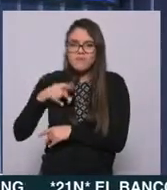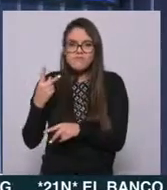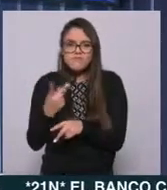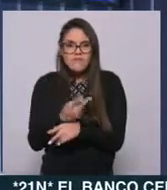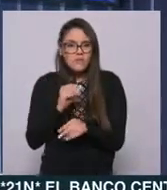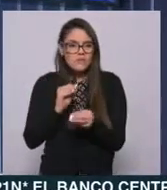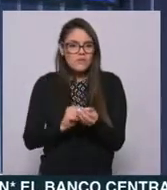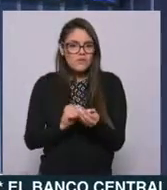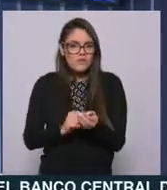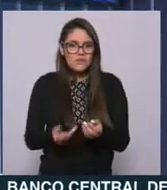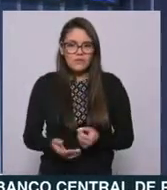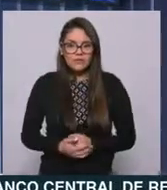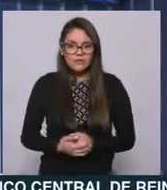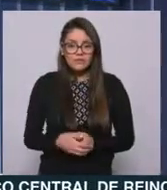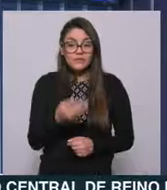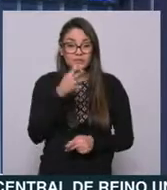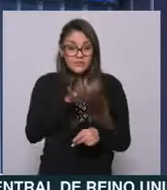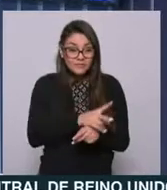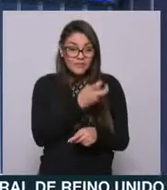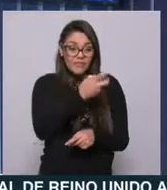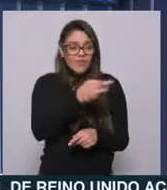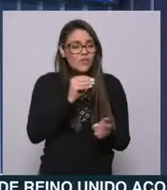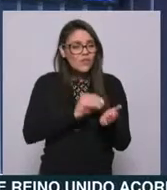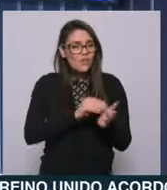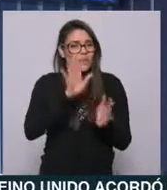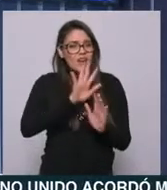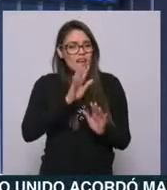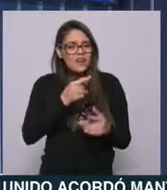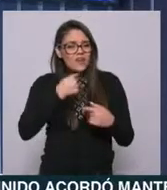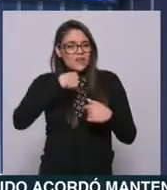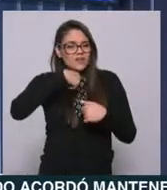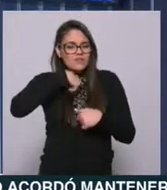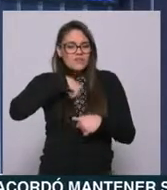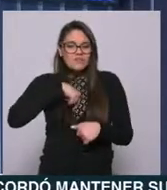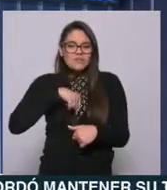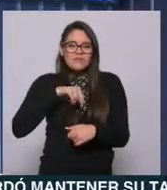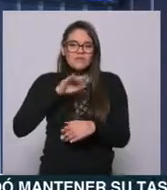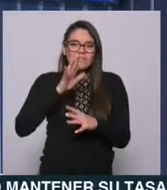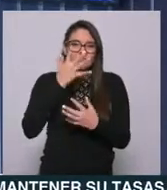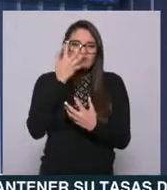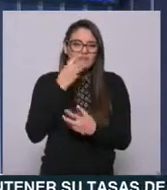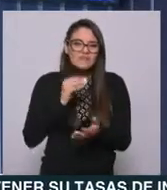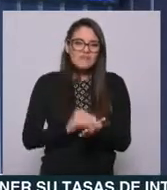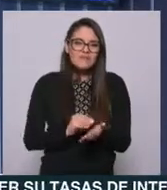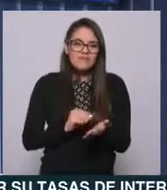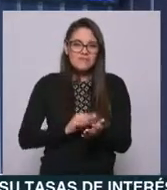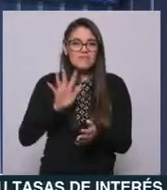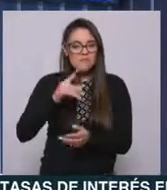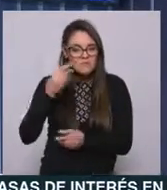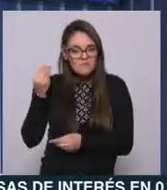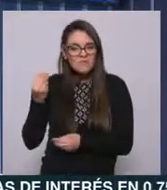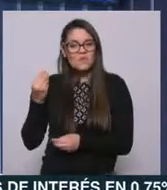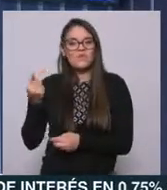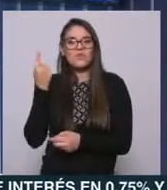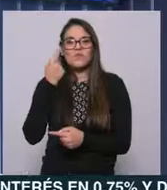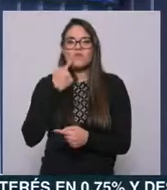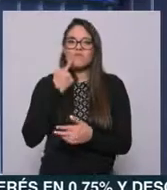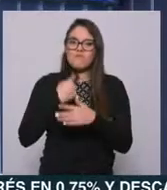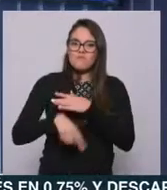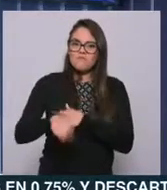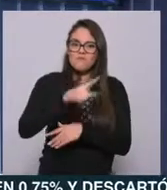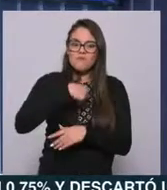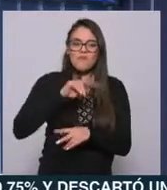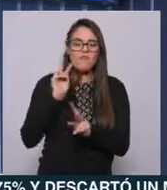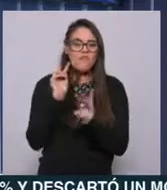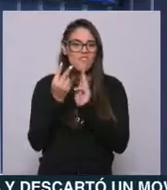y en mucho estas heridas se deben, como le mencionábamos en esta nota y como demandan los vecinos y los padres de familia,